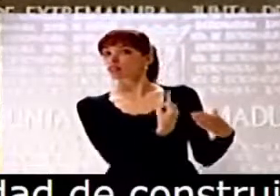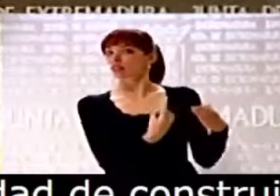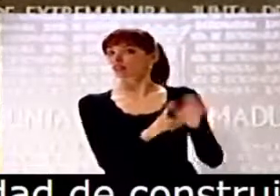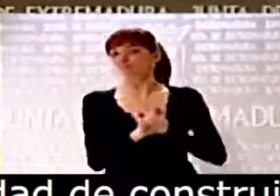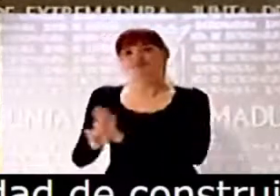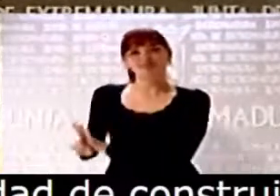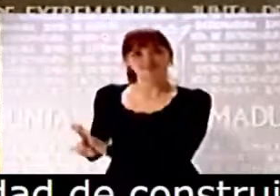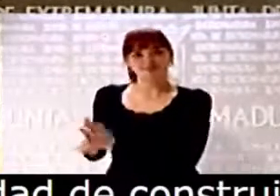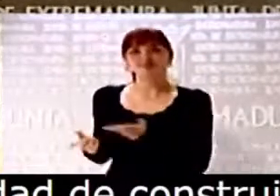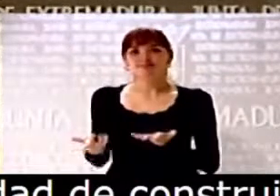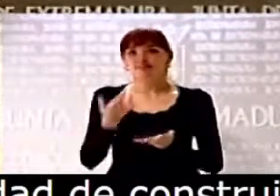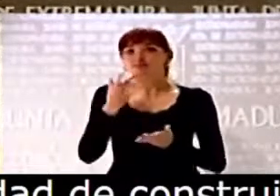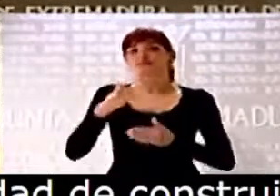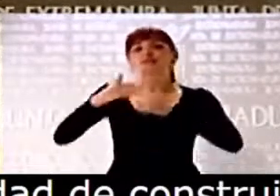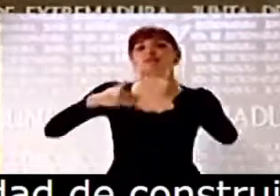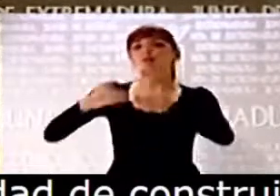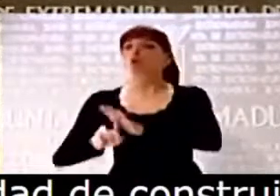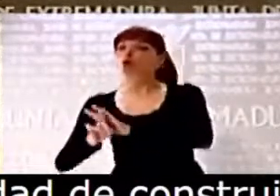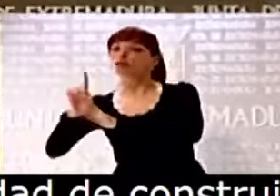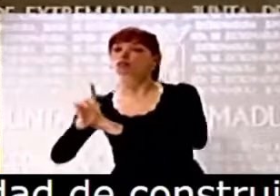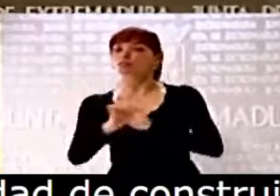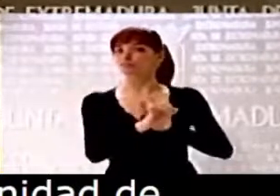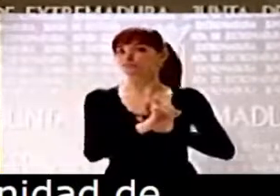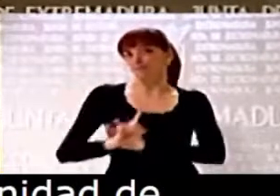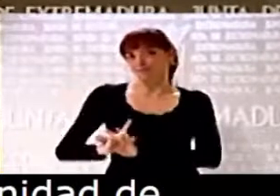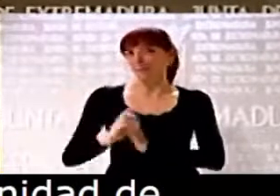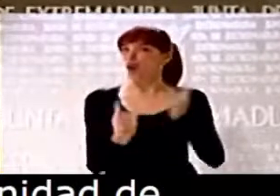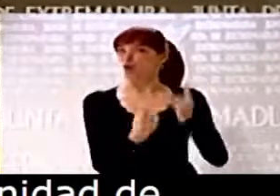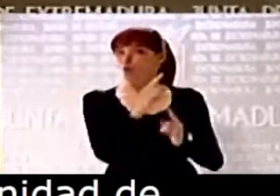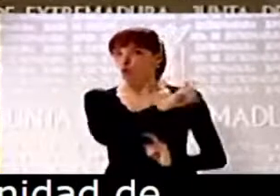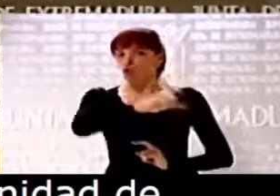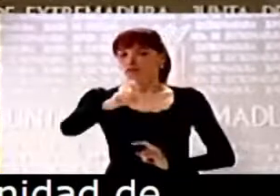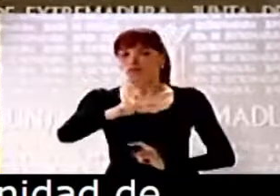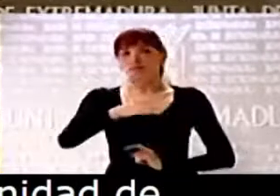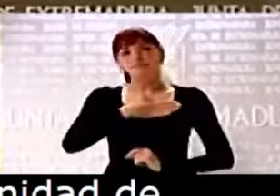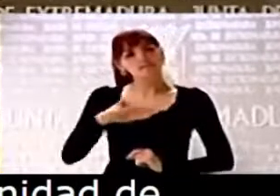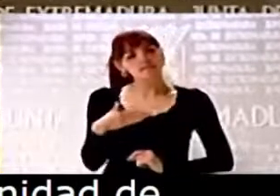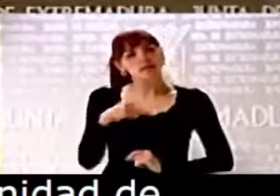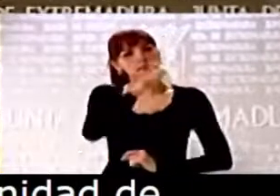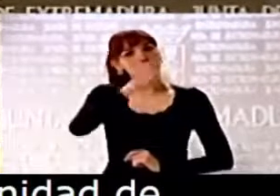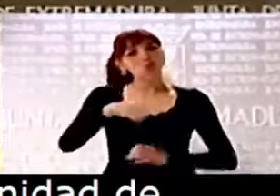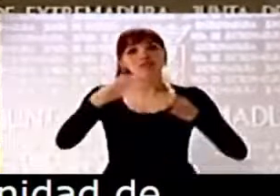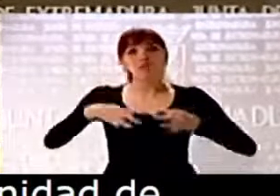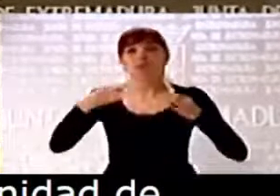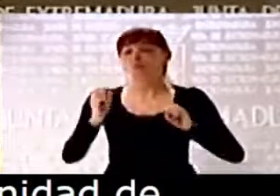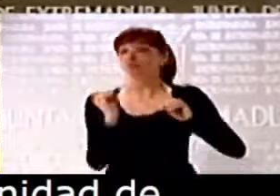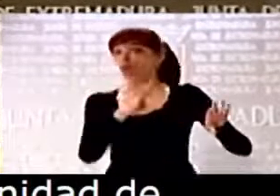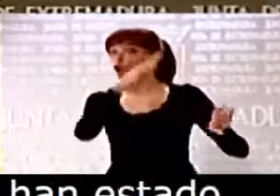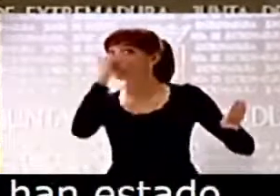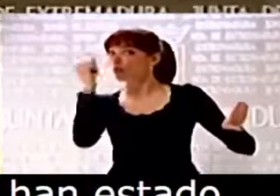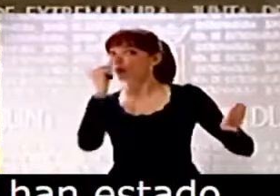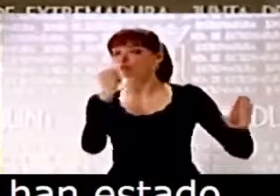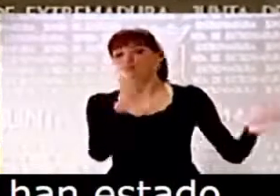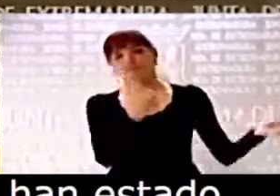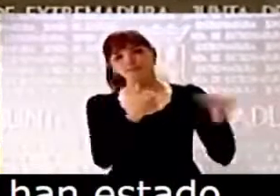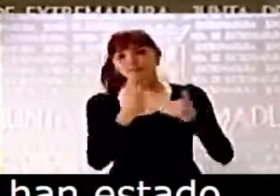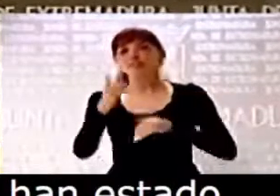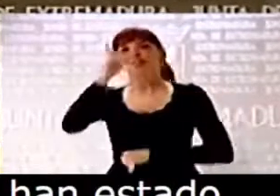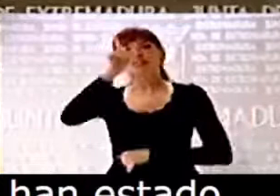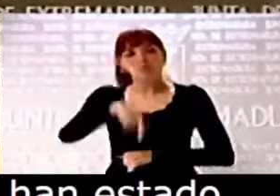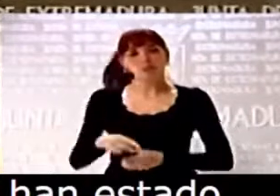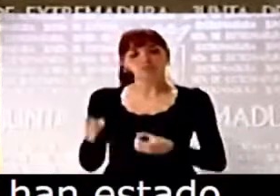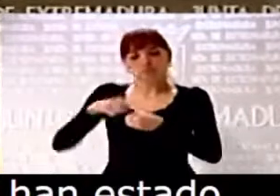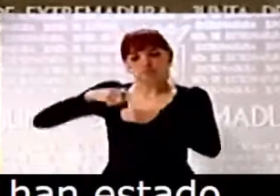hemos llamado progreso. Con estos fondos europeos queremos que toda esa gente que siempre ha quedado atrás haga parte de eso que